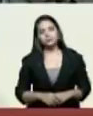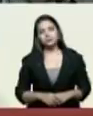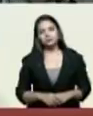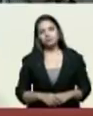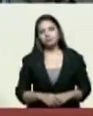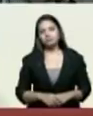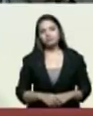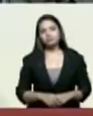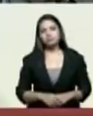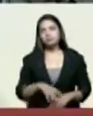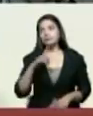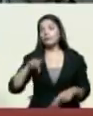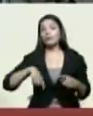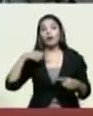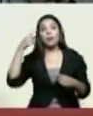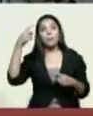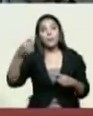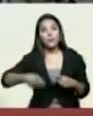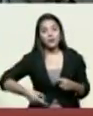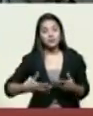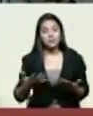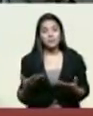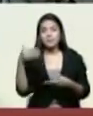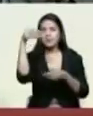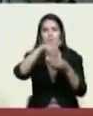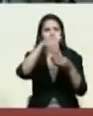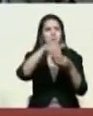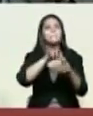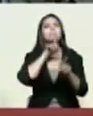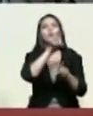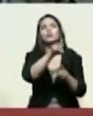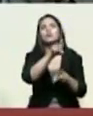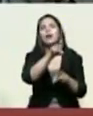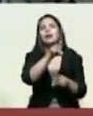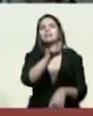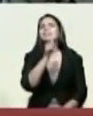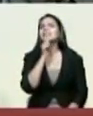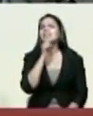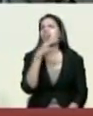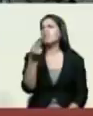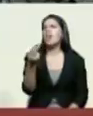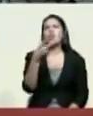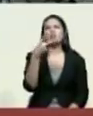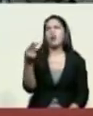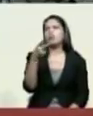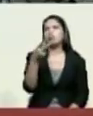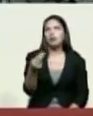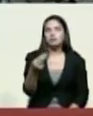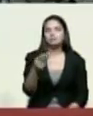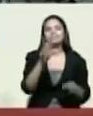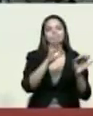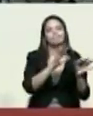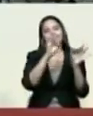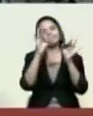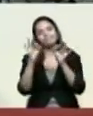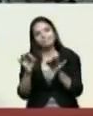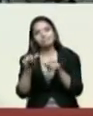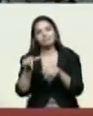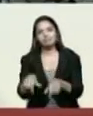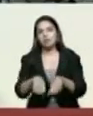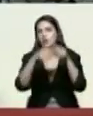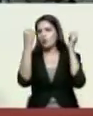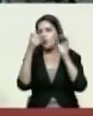Fueron los mismos. Y luego se votó un referéndum para aprobarla. ¿Quiénes se opusieron? Los mismos que hoy están en la oposición. La